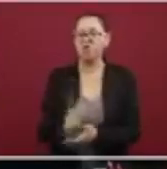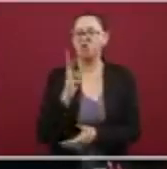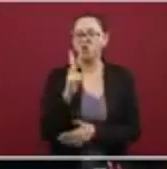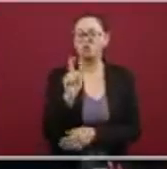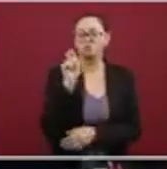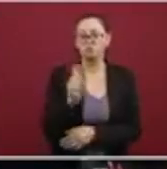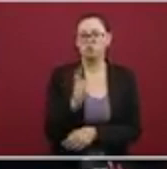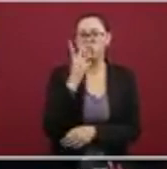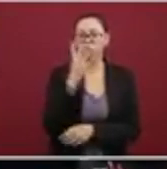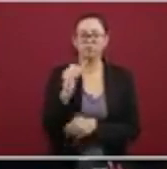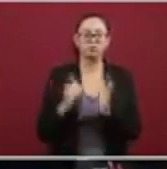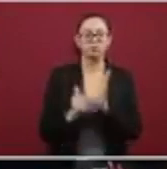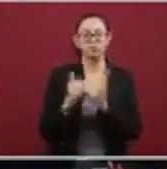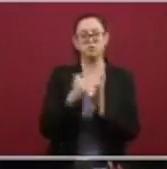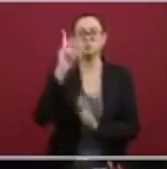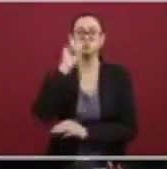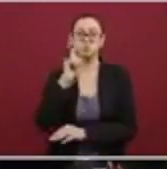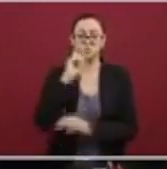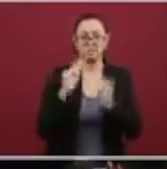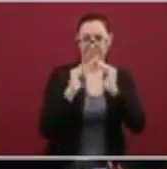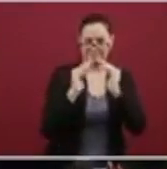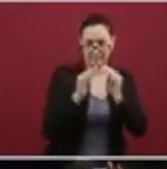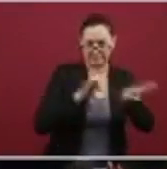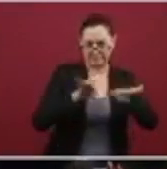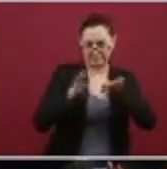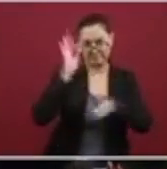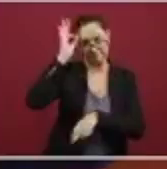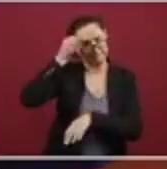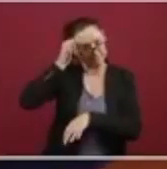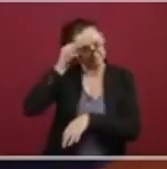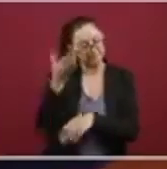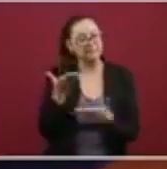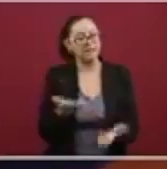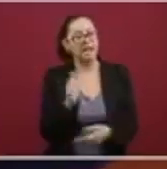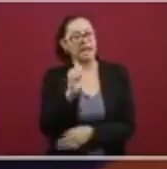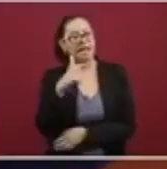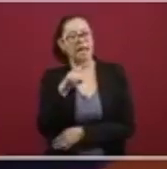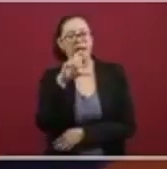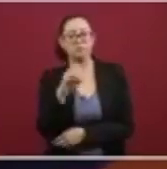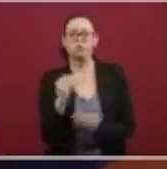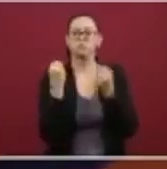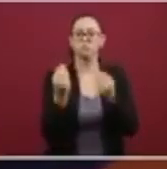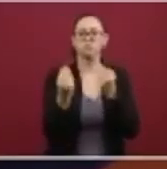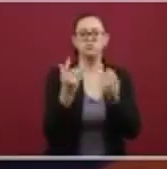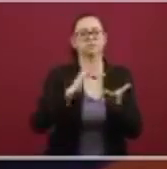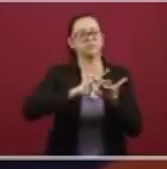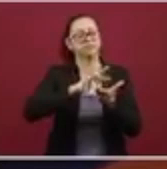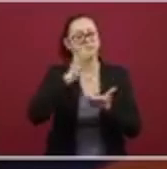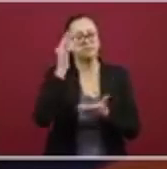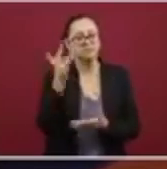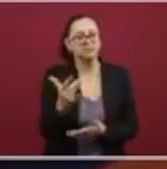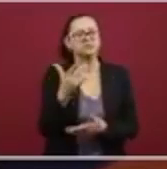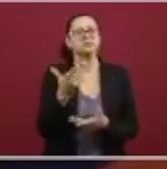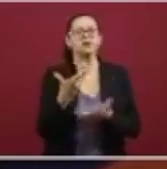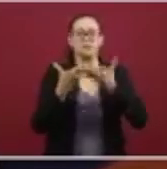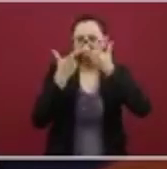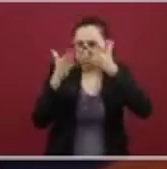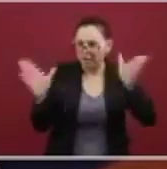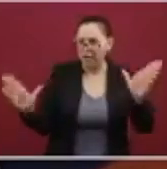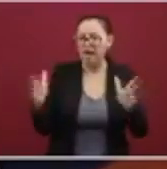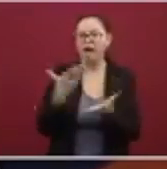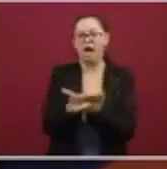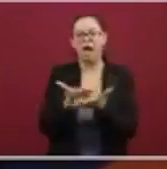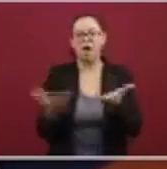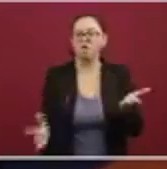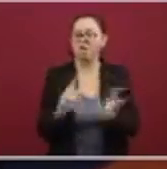millones de trabajadoras del hogar, señor presidente Andrés Manuel, le damos las gracias por los espacios, porque ahora ya tenemos una